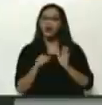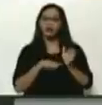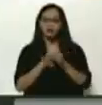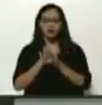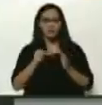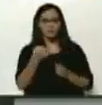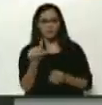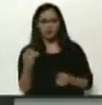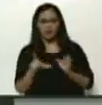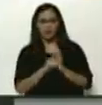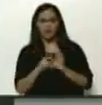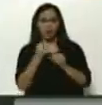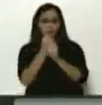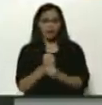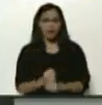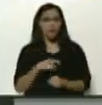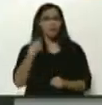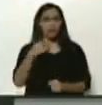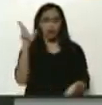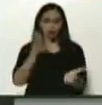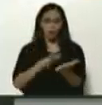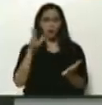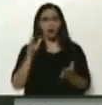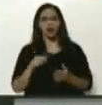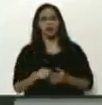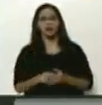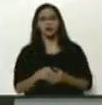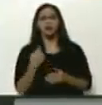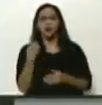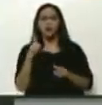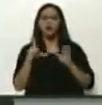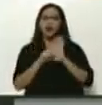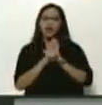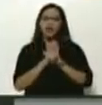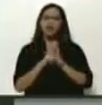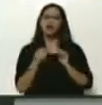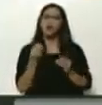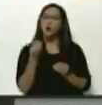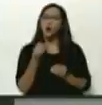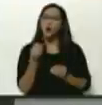Mañana esperamos aprobar una ley, un decreto constituyente.